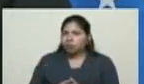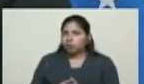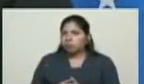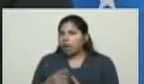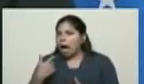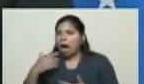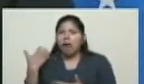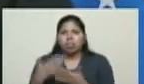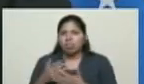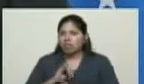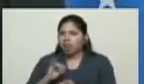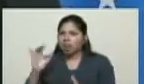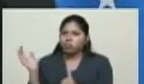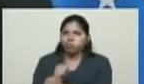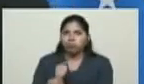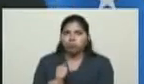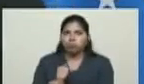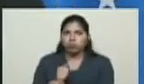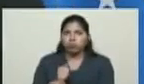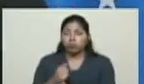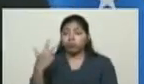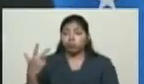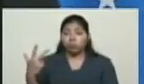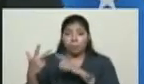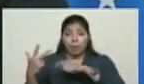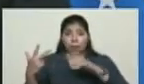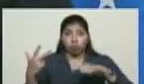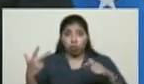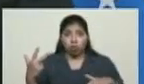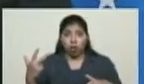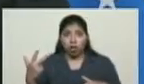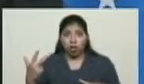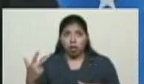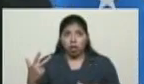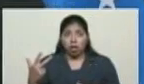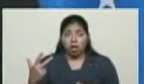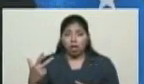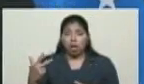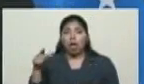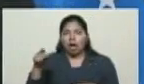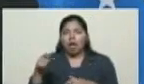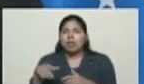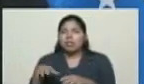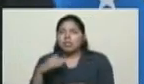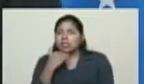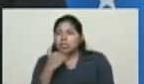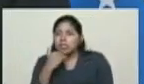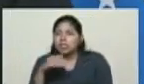el paradero de ellos en un punto de control llegando al estado Cojedes.